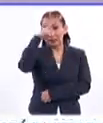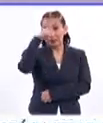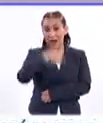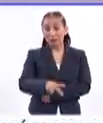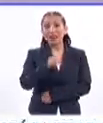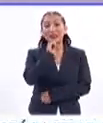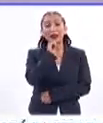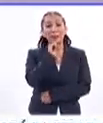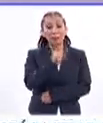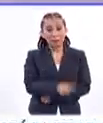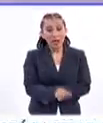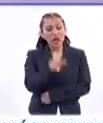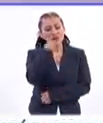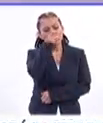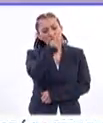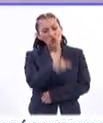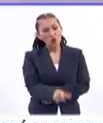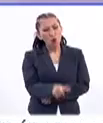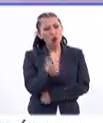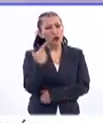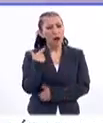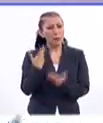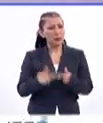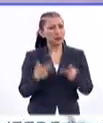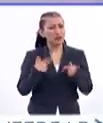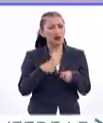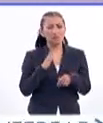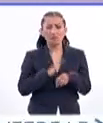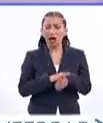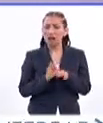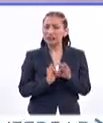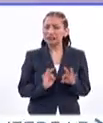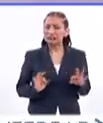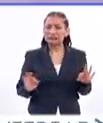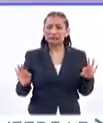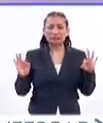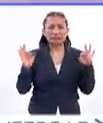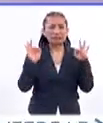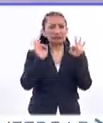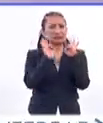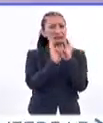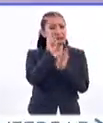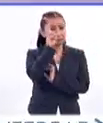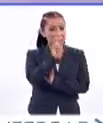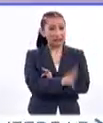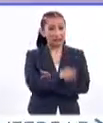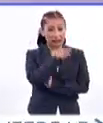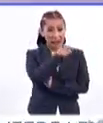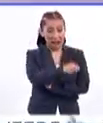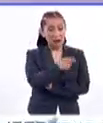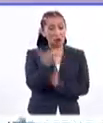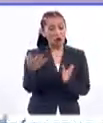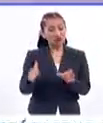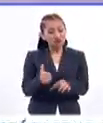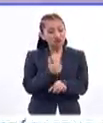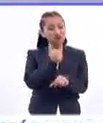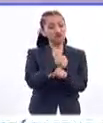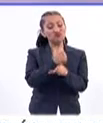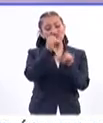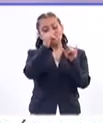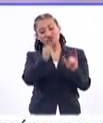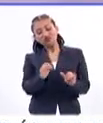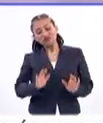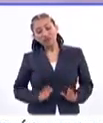país, pero además uno de los personajes, de las figuras que realmente forjó la